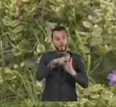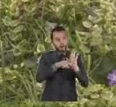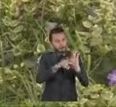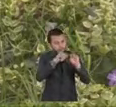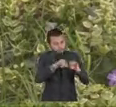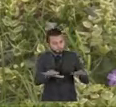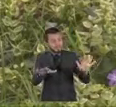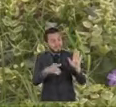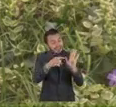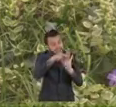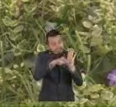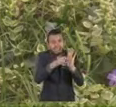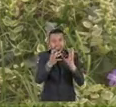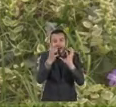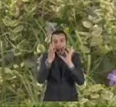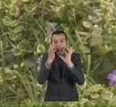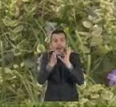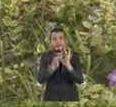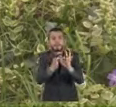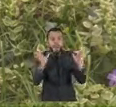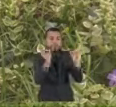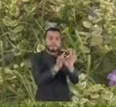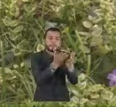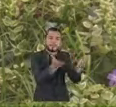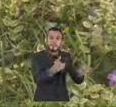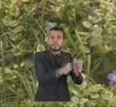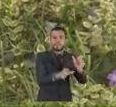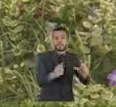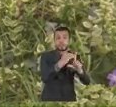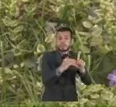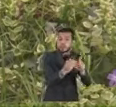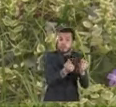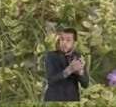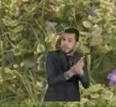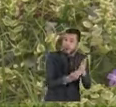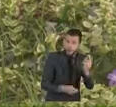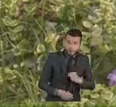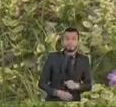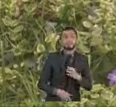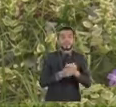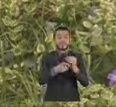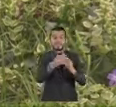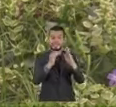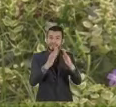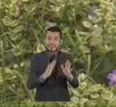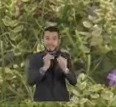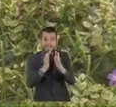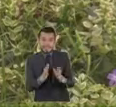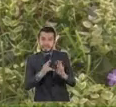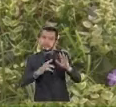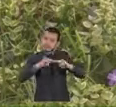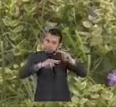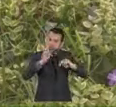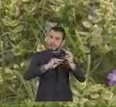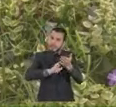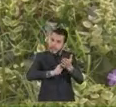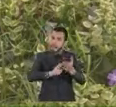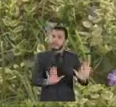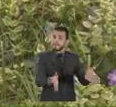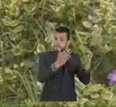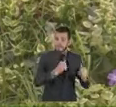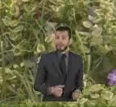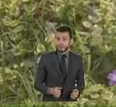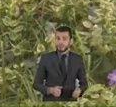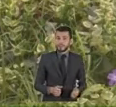pobres y las reglamentaciones necesarias para mejorar las viviendas en las ciudades. Mientras